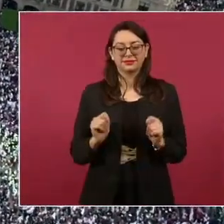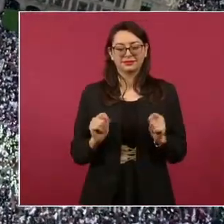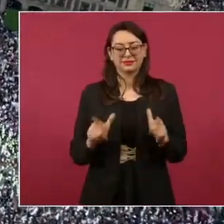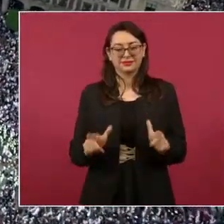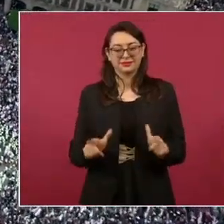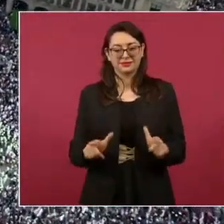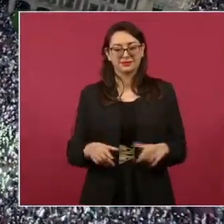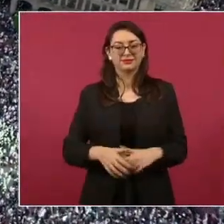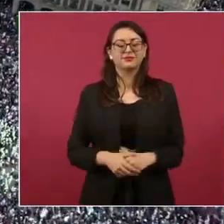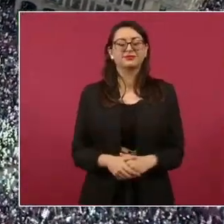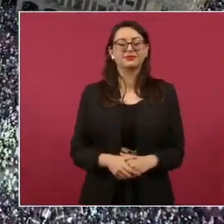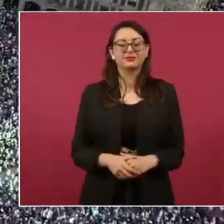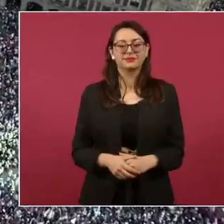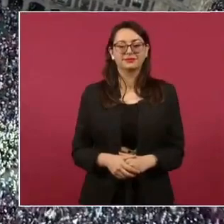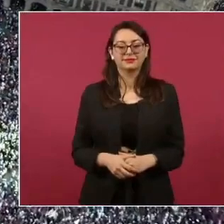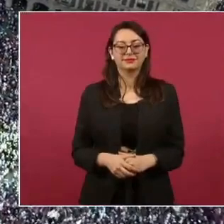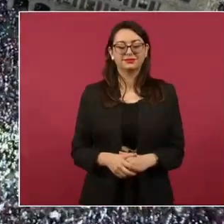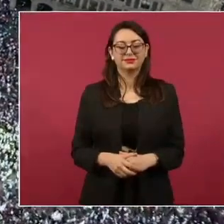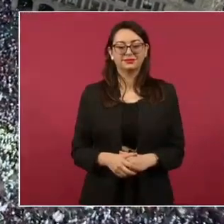Tlaxcala,